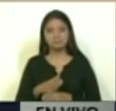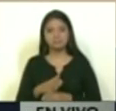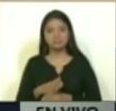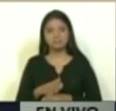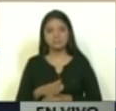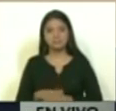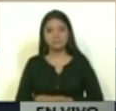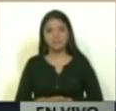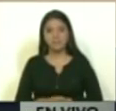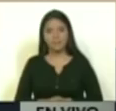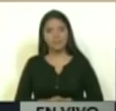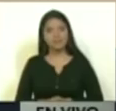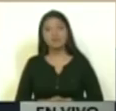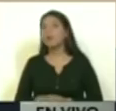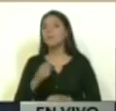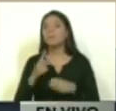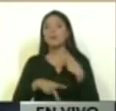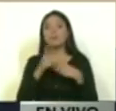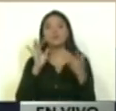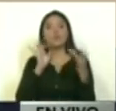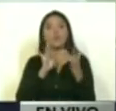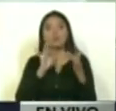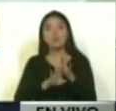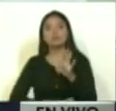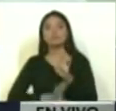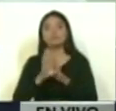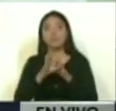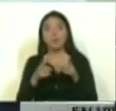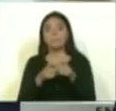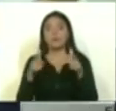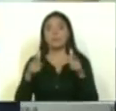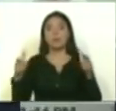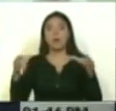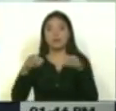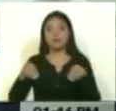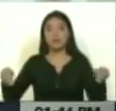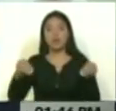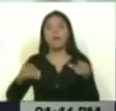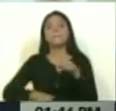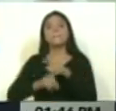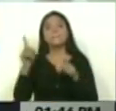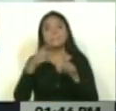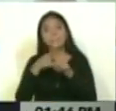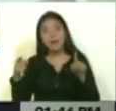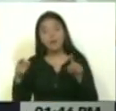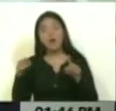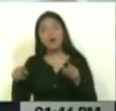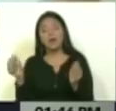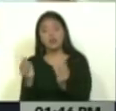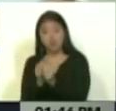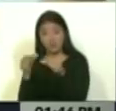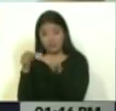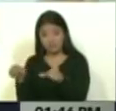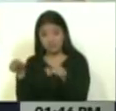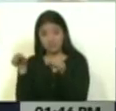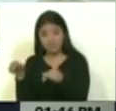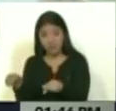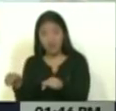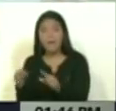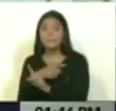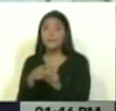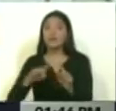Una programación y una articulación para crecer territorialmente, porque aun cuando la sede es en Anzoátegui, nosotros estamos